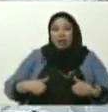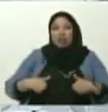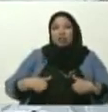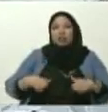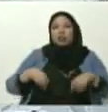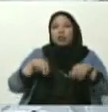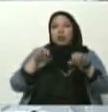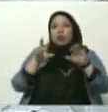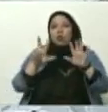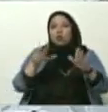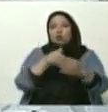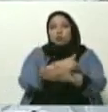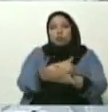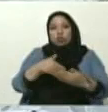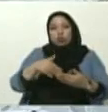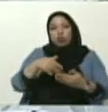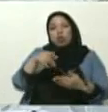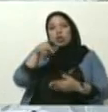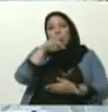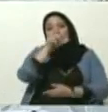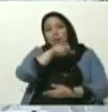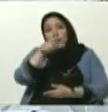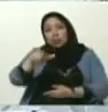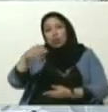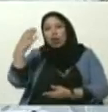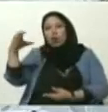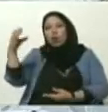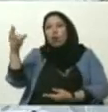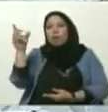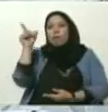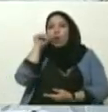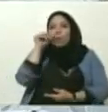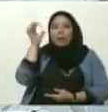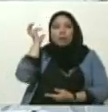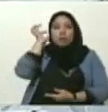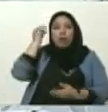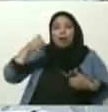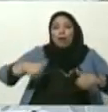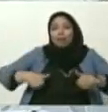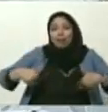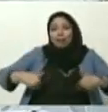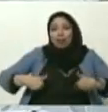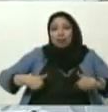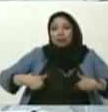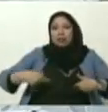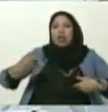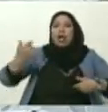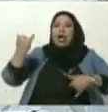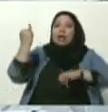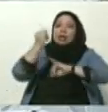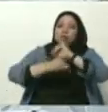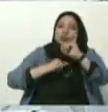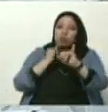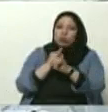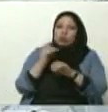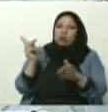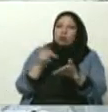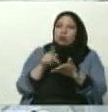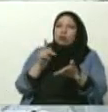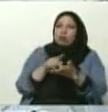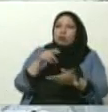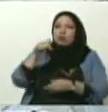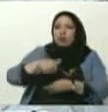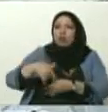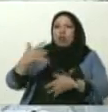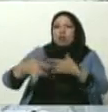y colombianas, pueda dar resultados satisfactorios. Pero en estos momentos vamos a dejar que sean los medios internacionales presentes que van a participar